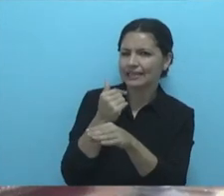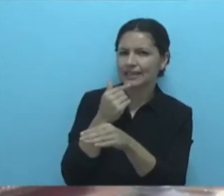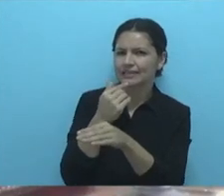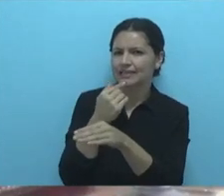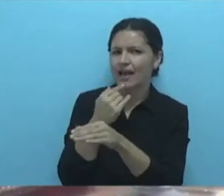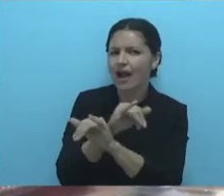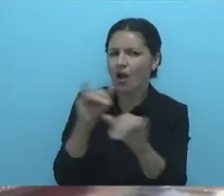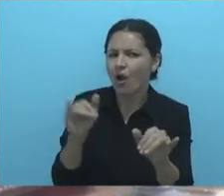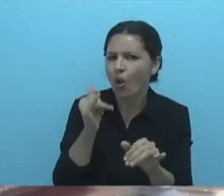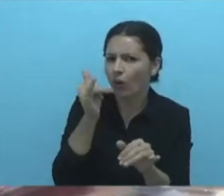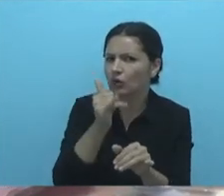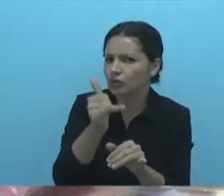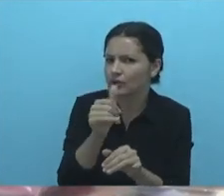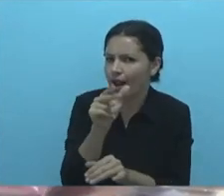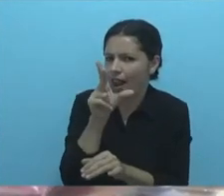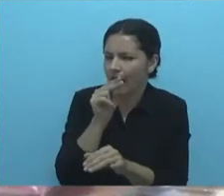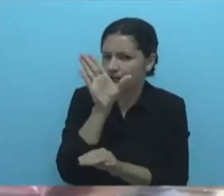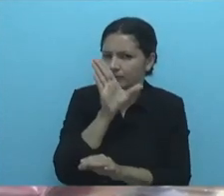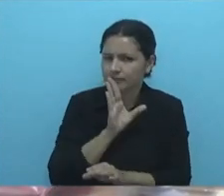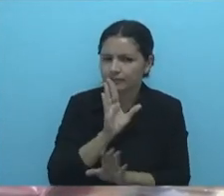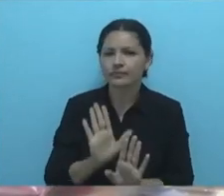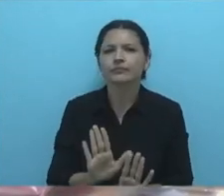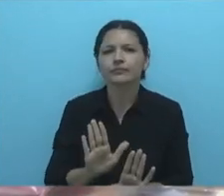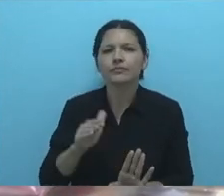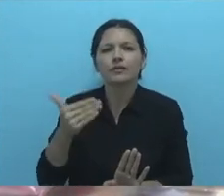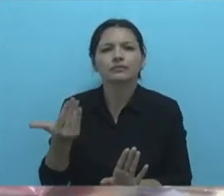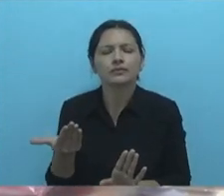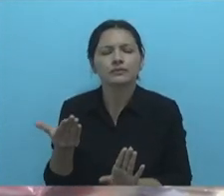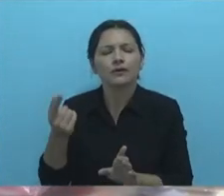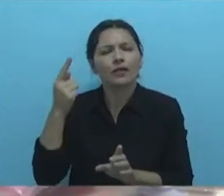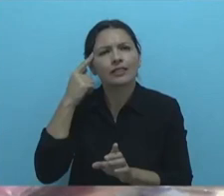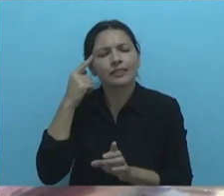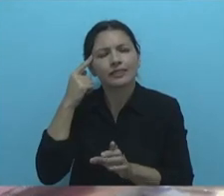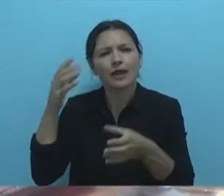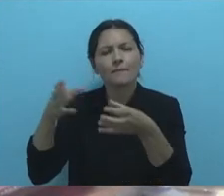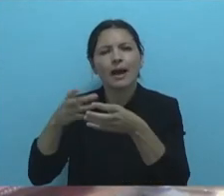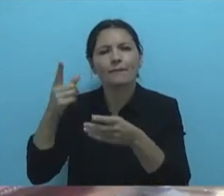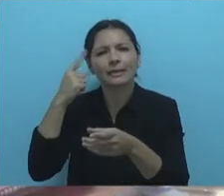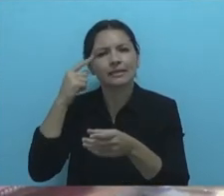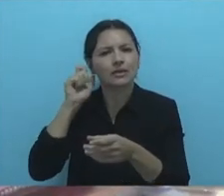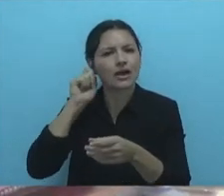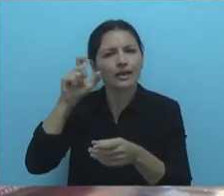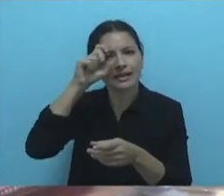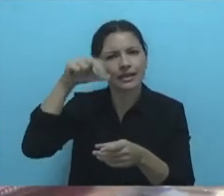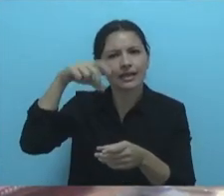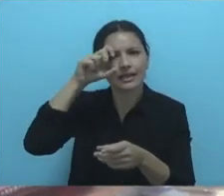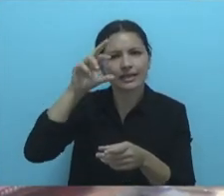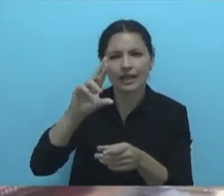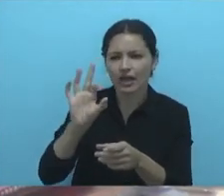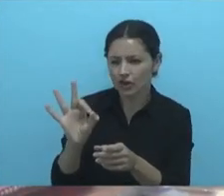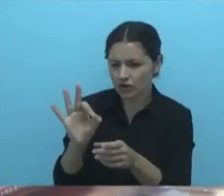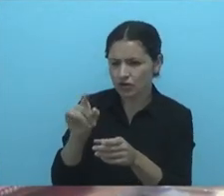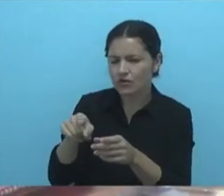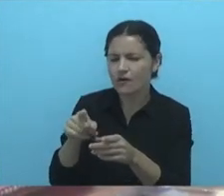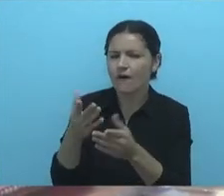en mucho de los medios de prensa y creemos firmemente que esto tiene que ver con la ideología de género que